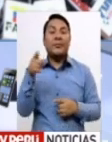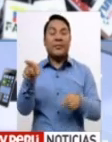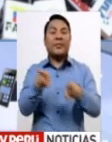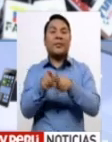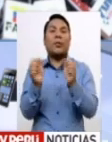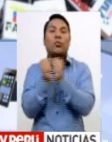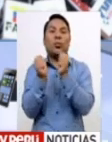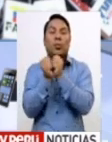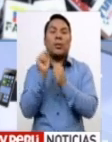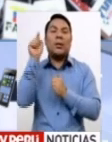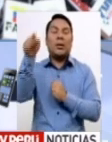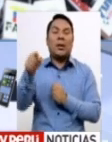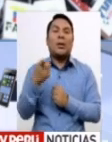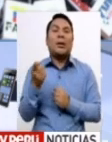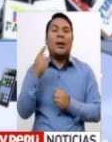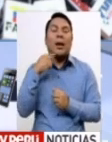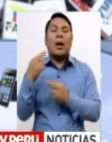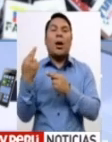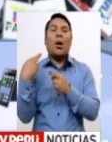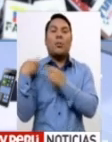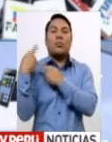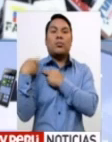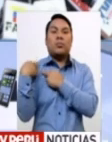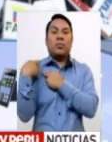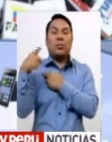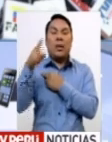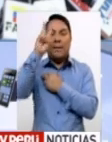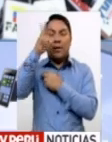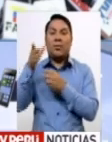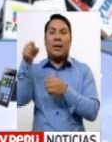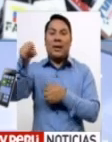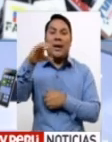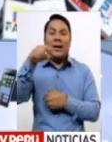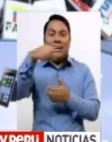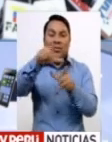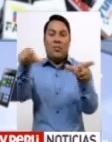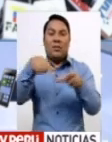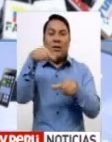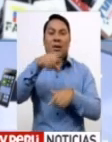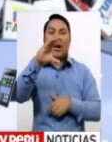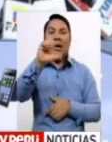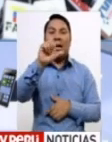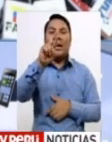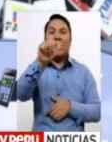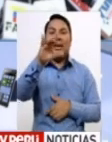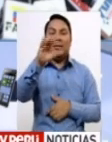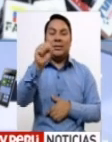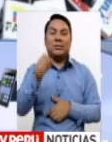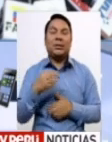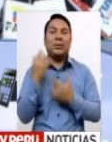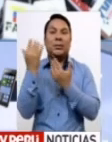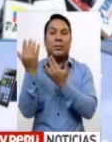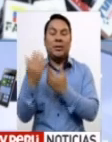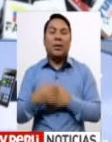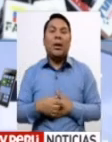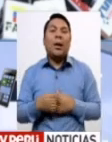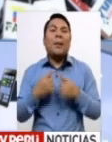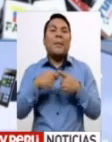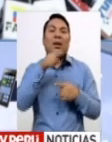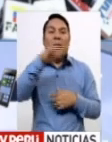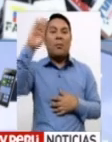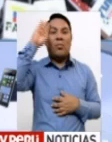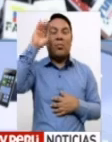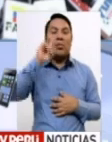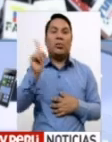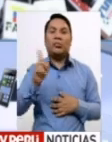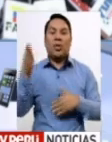nuestro cónsul general en Caracas, tratando de resolver esta situación por la cual no le permiten el ingreso a los